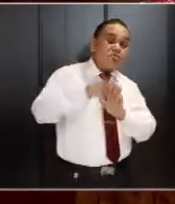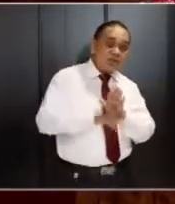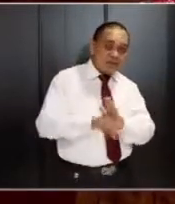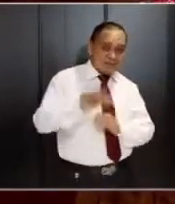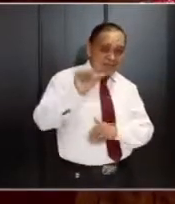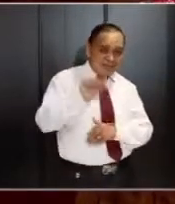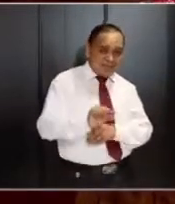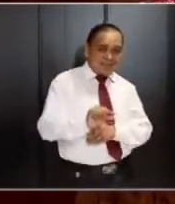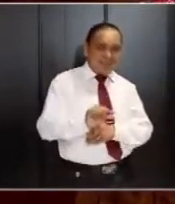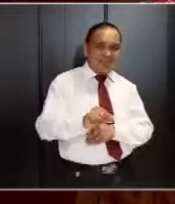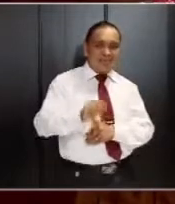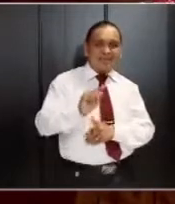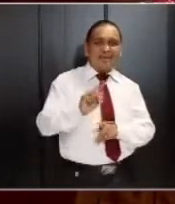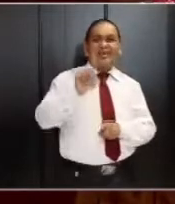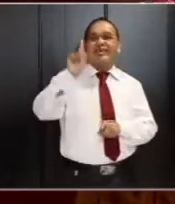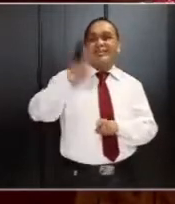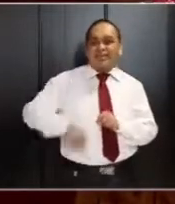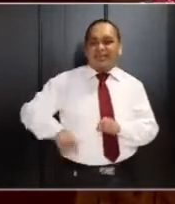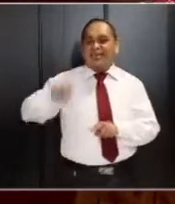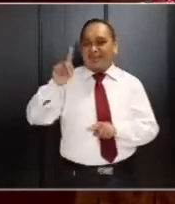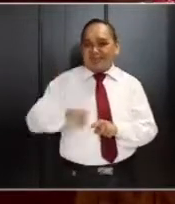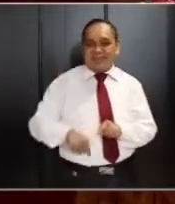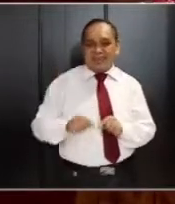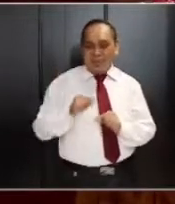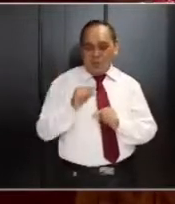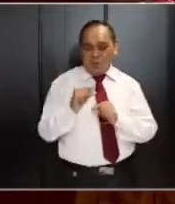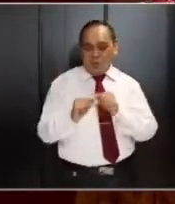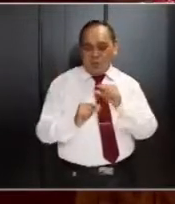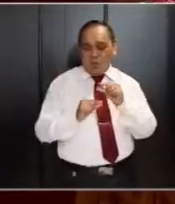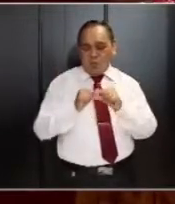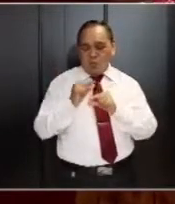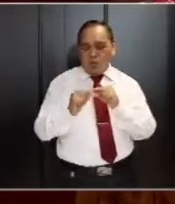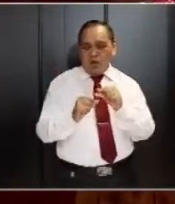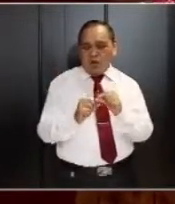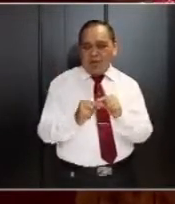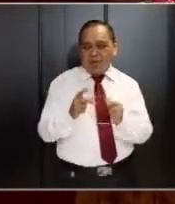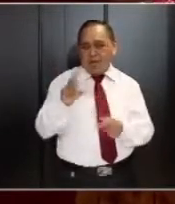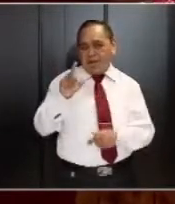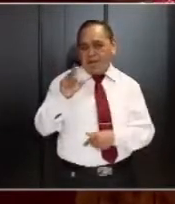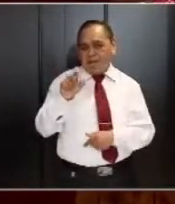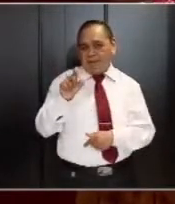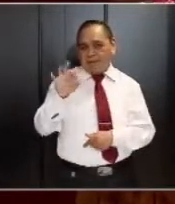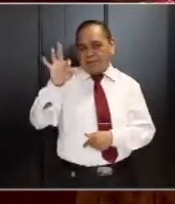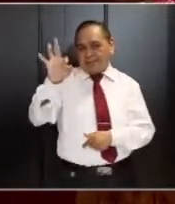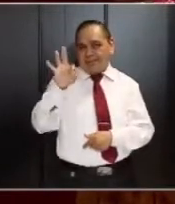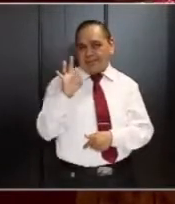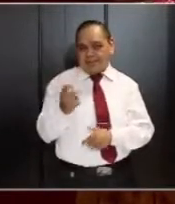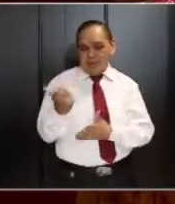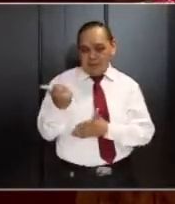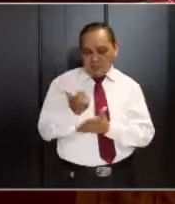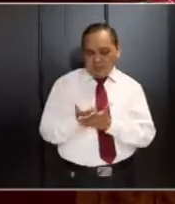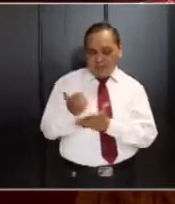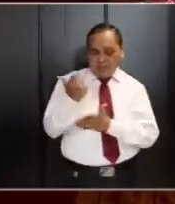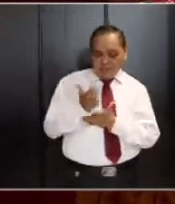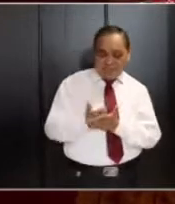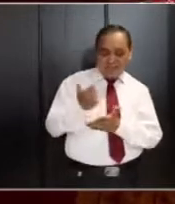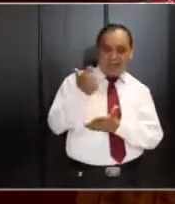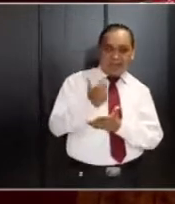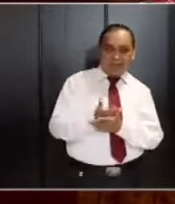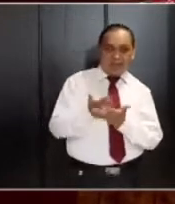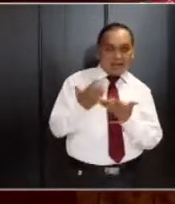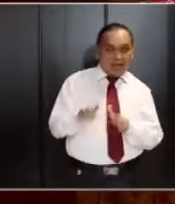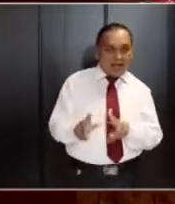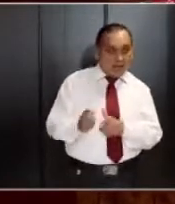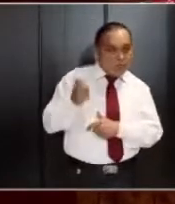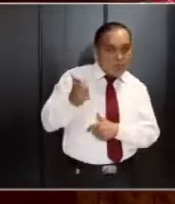Entonces ellos primero te quitan, como es la manera de irse cobrando ellos, 20% de lo que antes pagabas, ya no lo